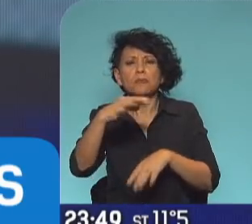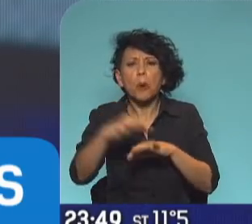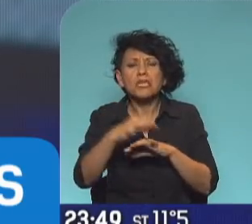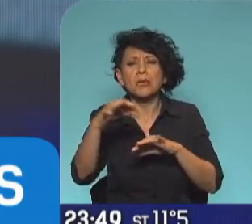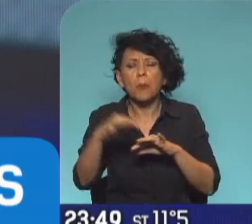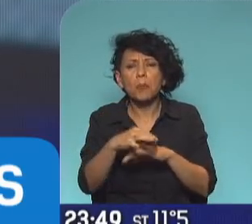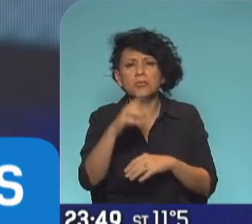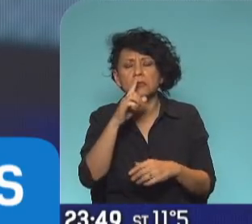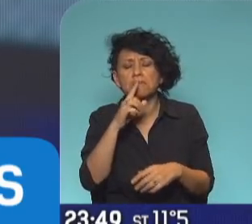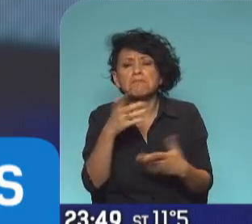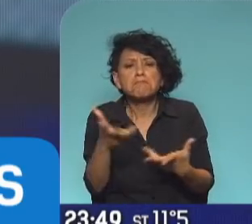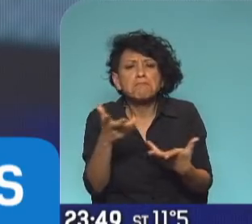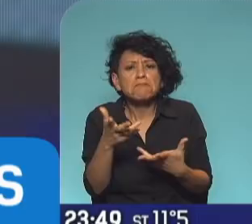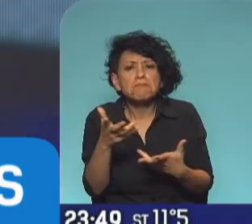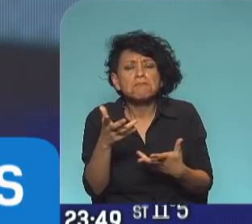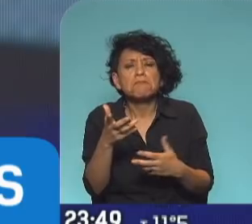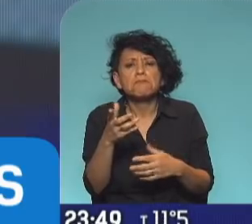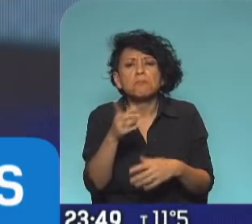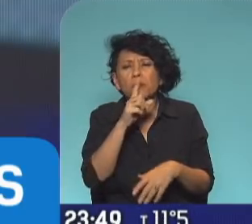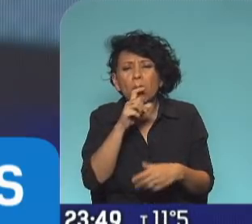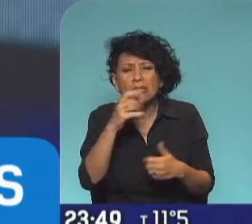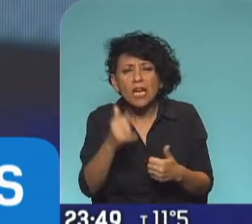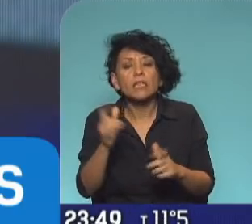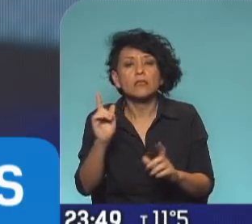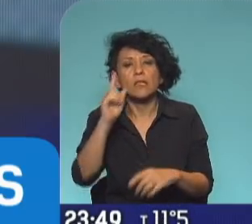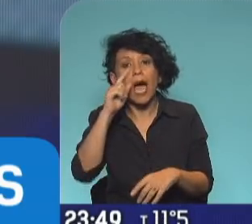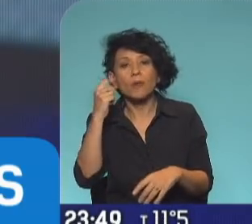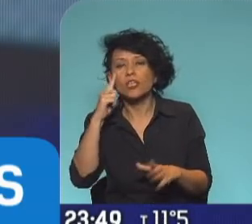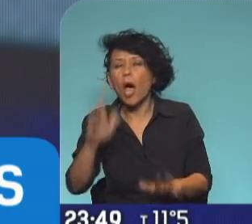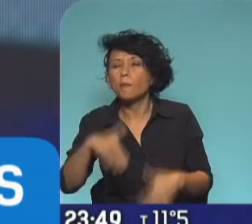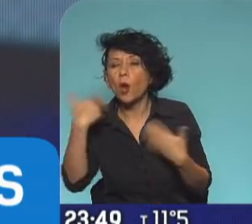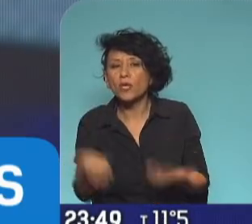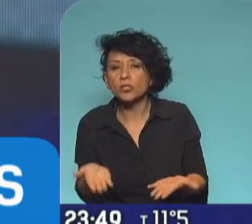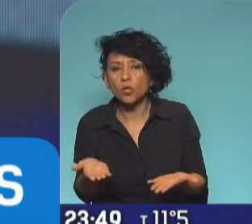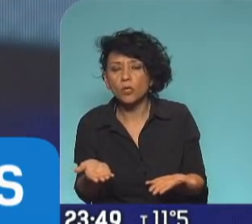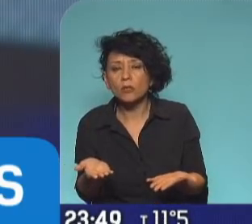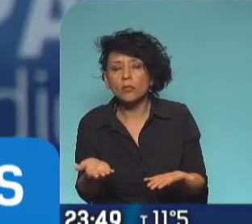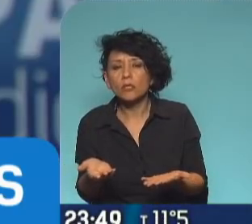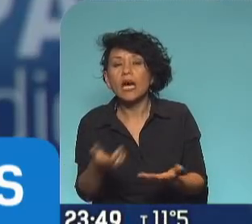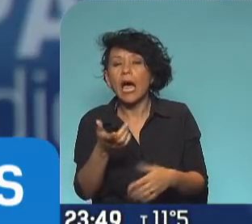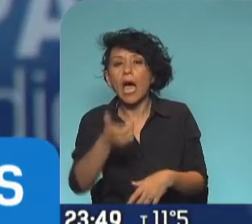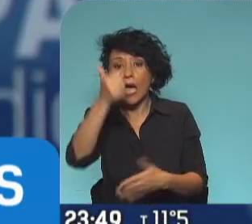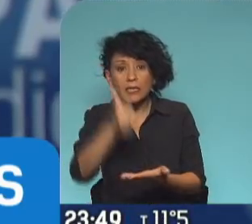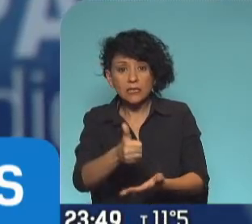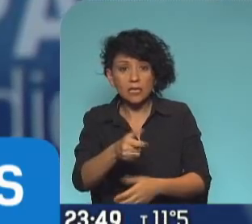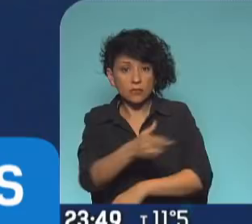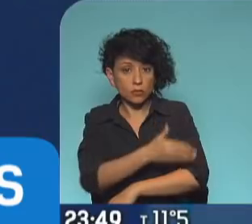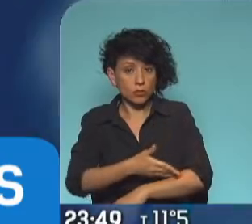que Alberto un poco aprovechó a la presencia de Scioli para